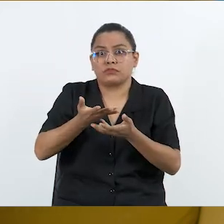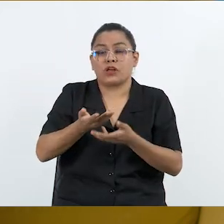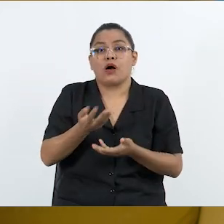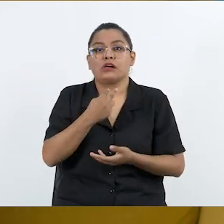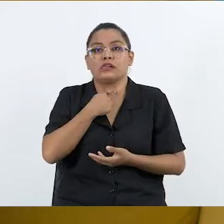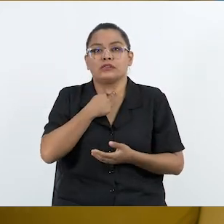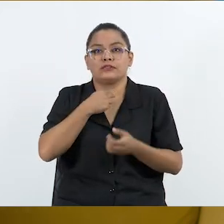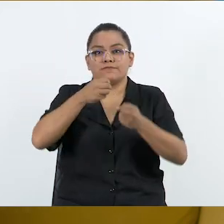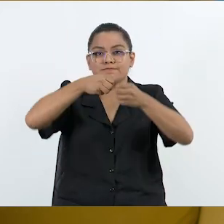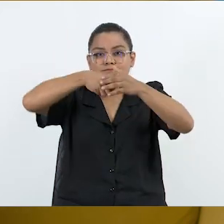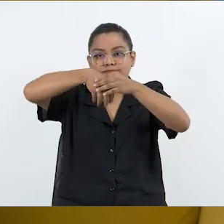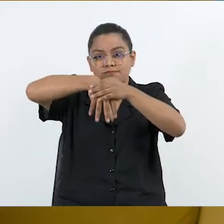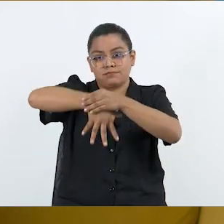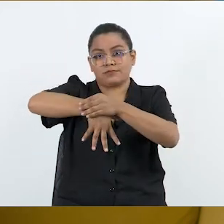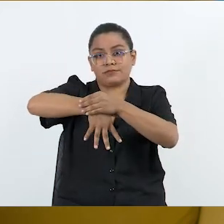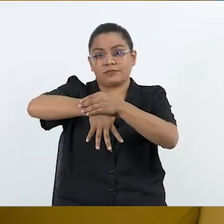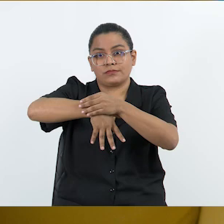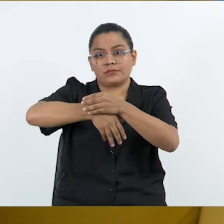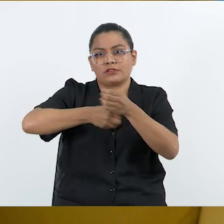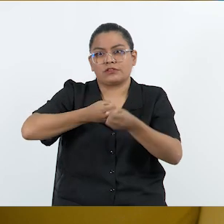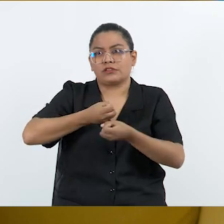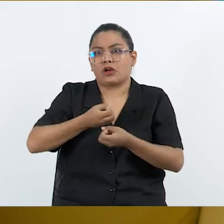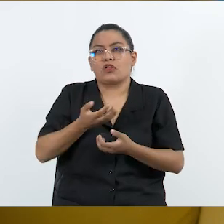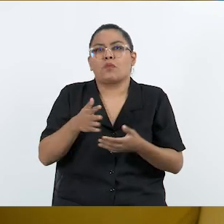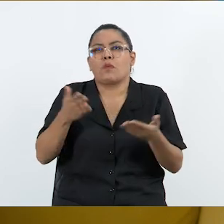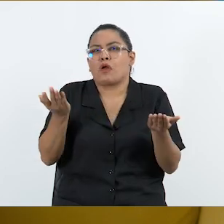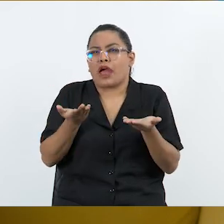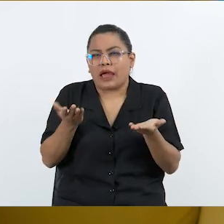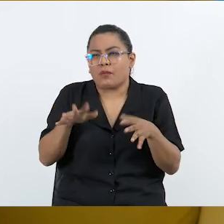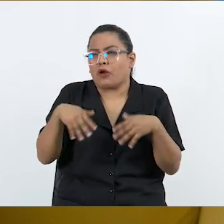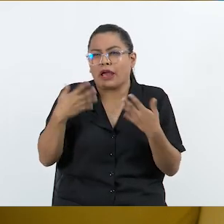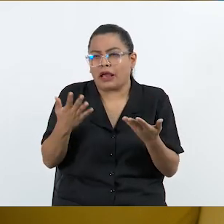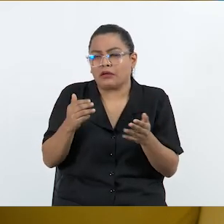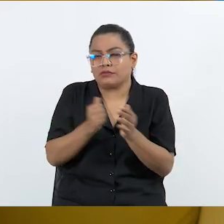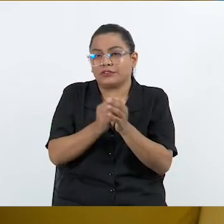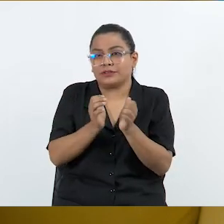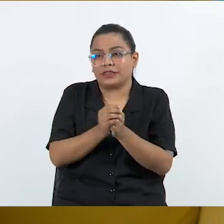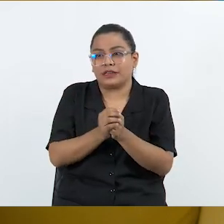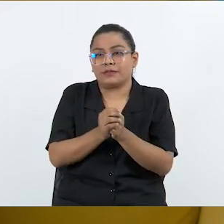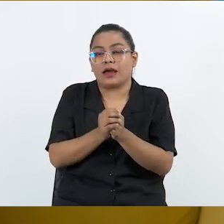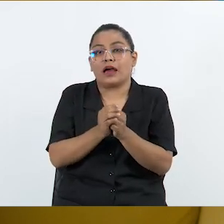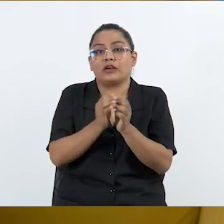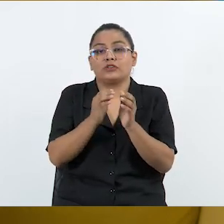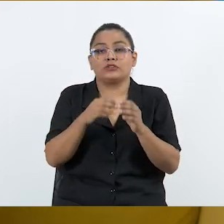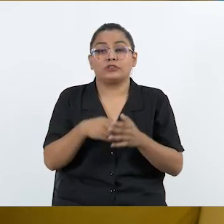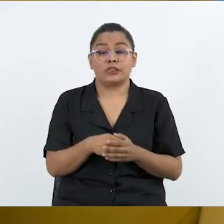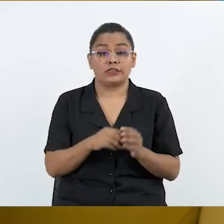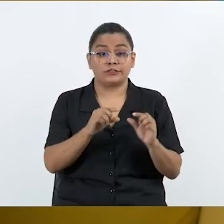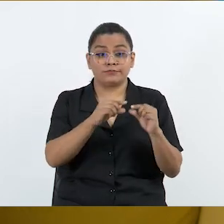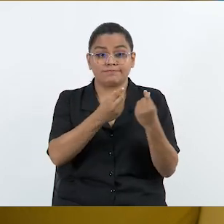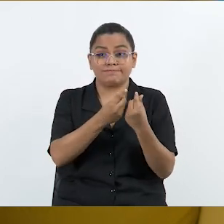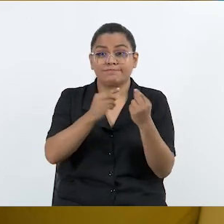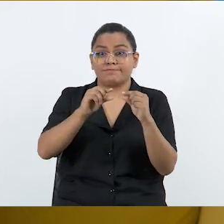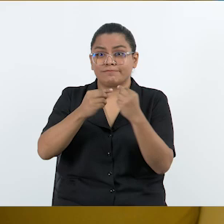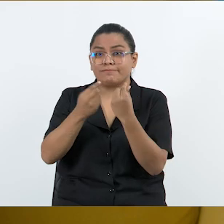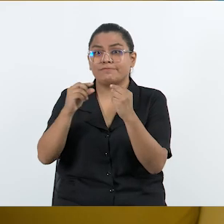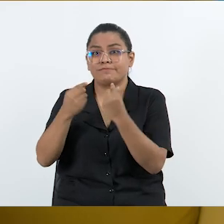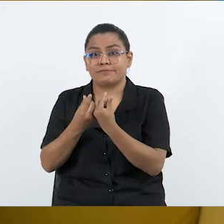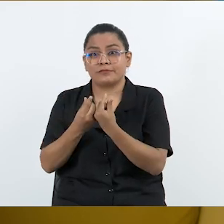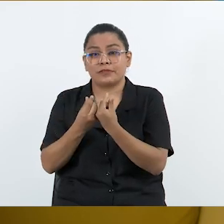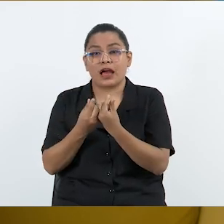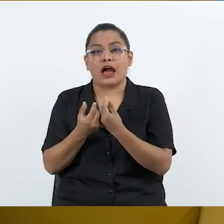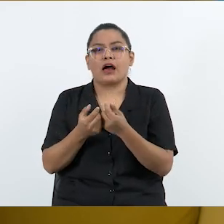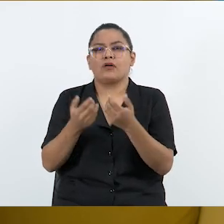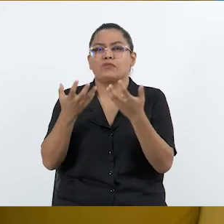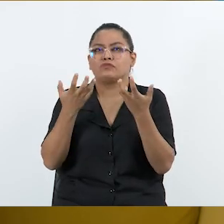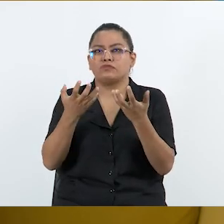o efectos y en las raíces las causas. Esta técnica puede desarrollarse en pequeños subgrupos, de modo que